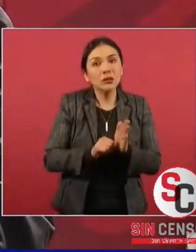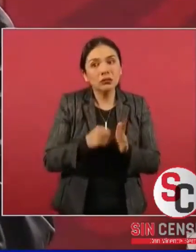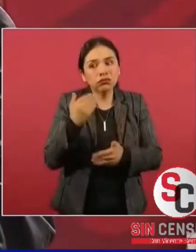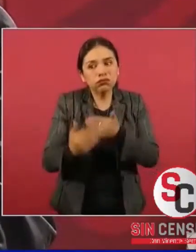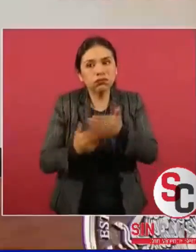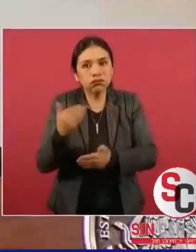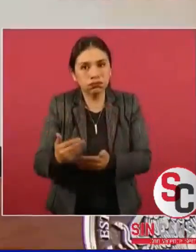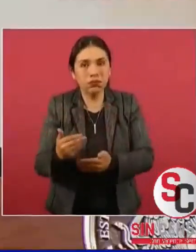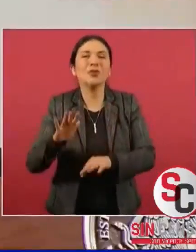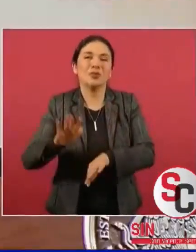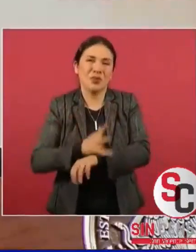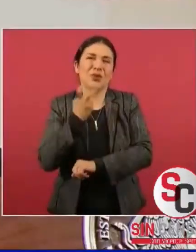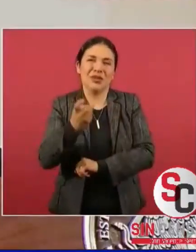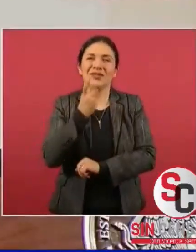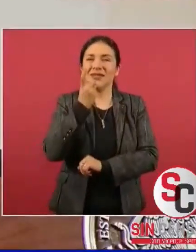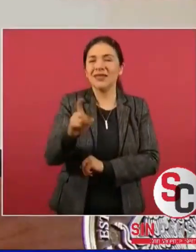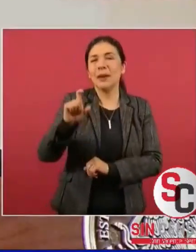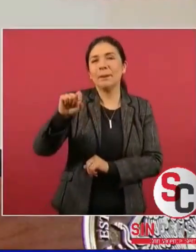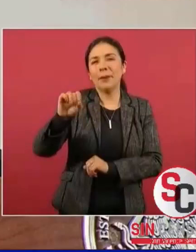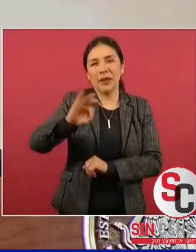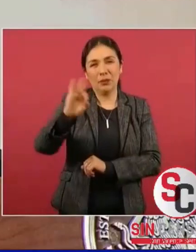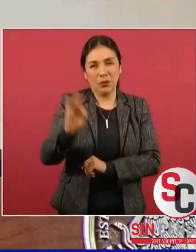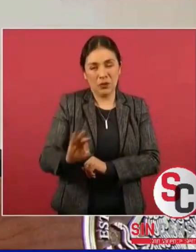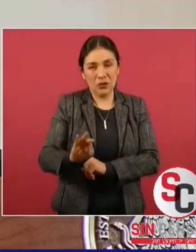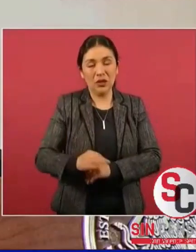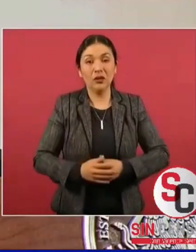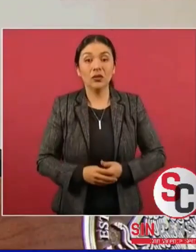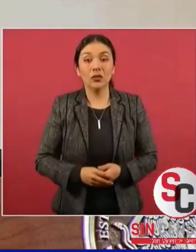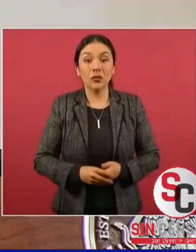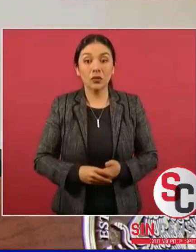Nieto. No manches, mi querido Julián.